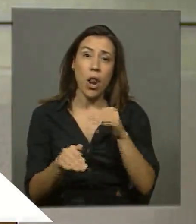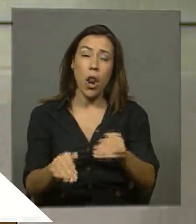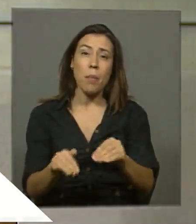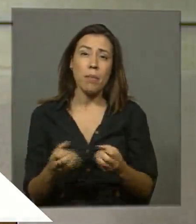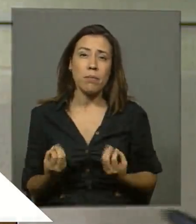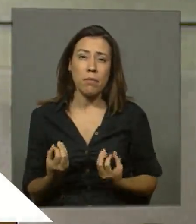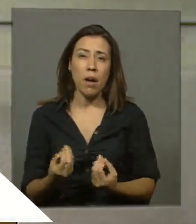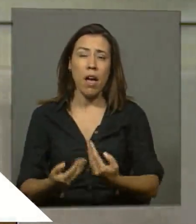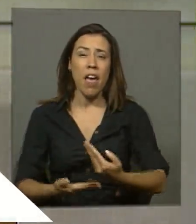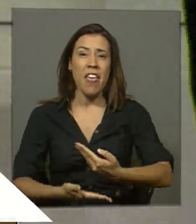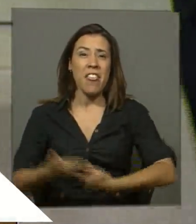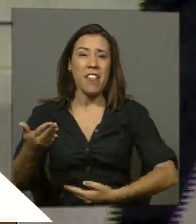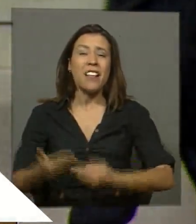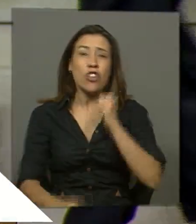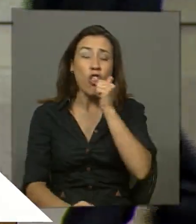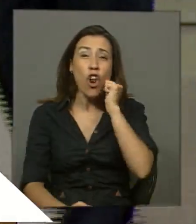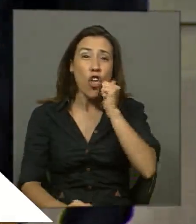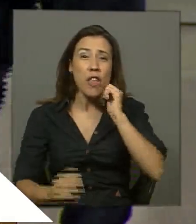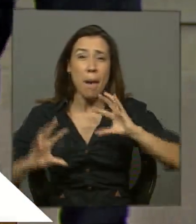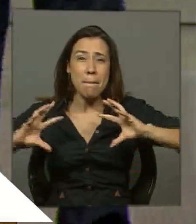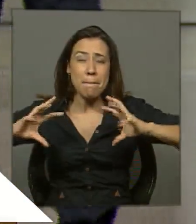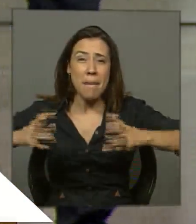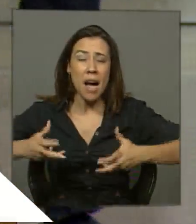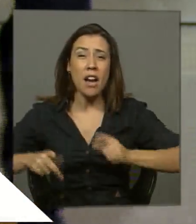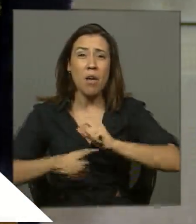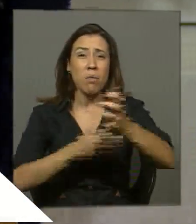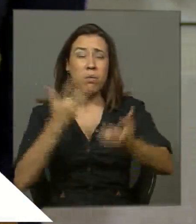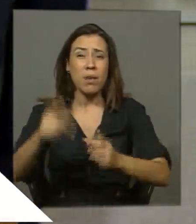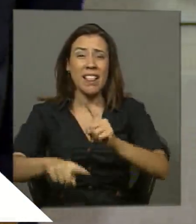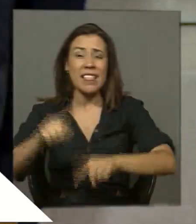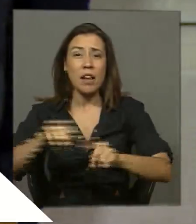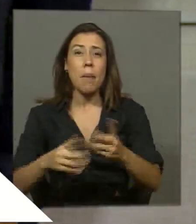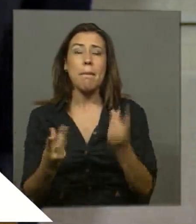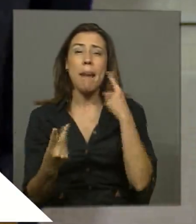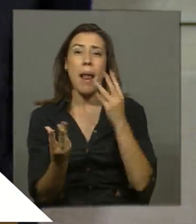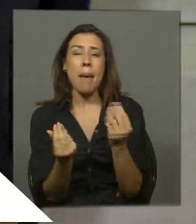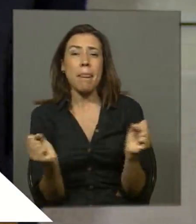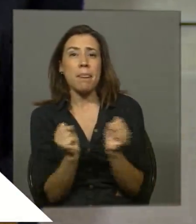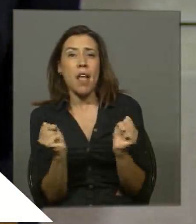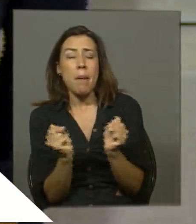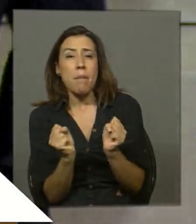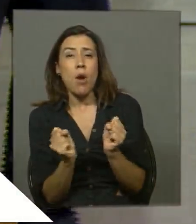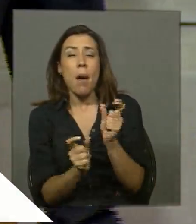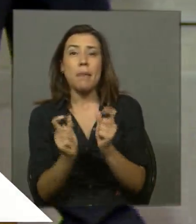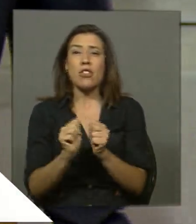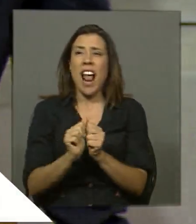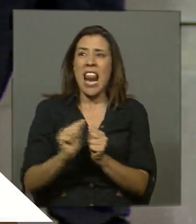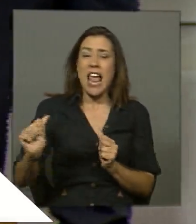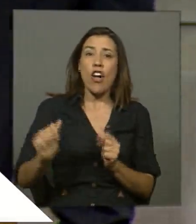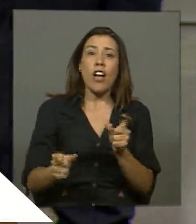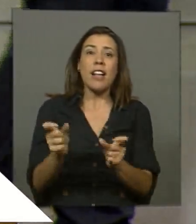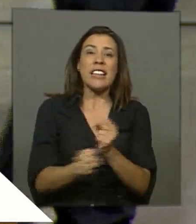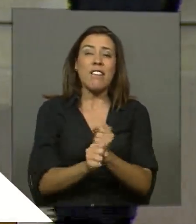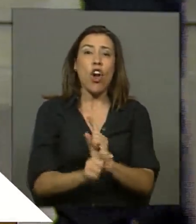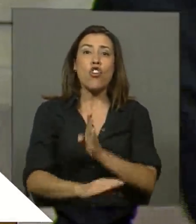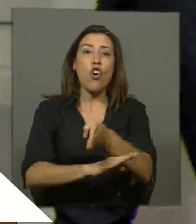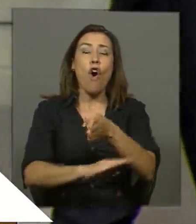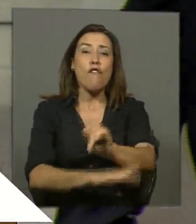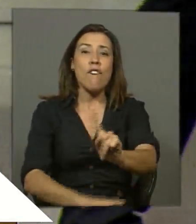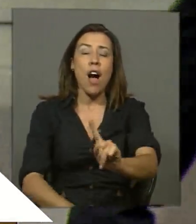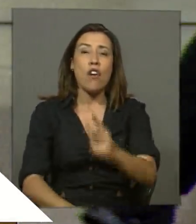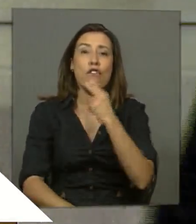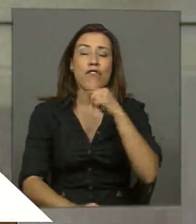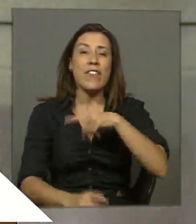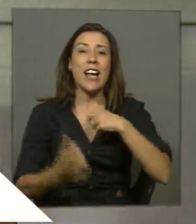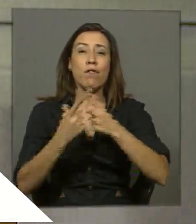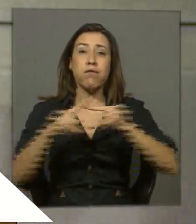Sabotaje diario de maquinaria y en la quema de predios con el solo fin de causar temor para alejar a las personas que ahí trabajan y habitan